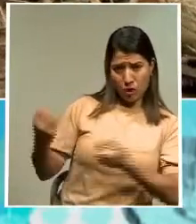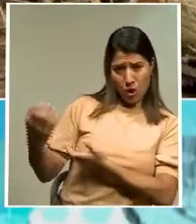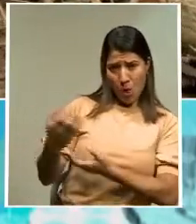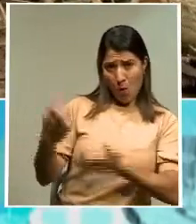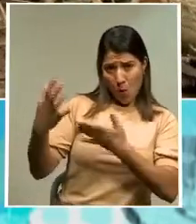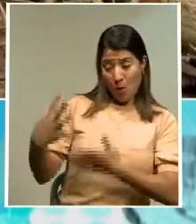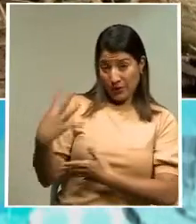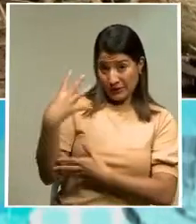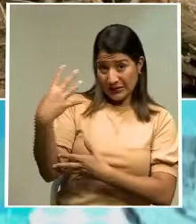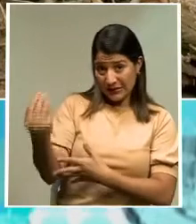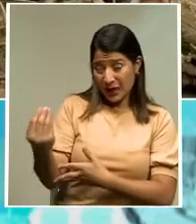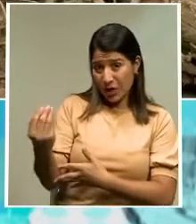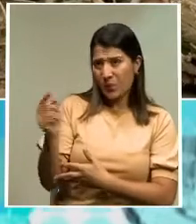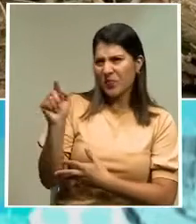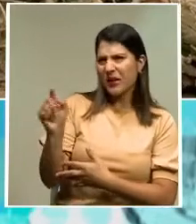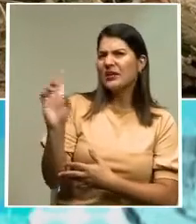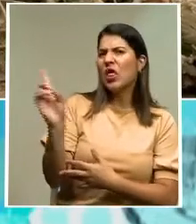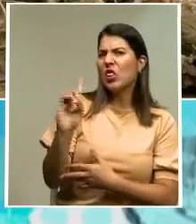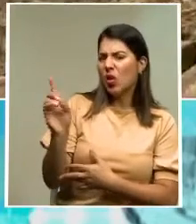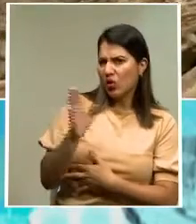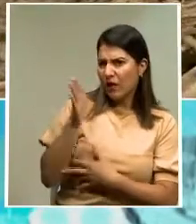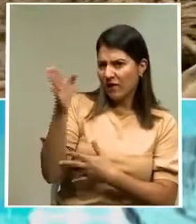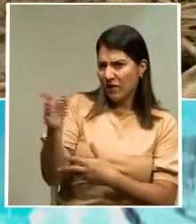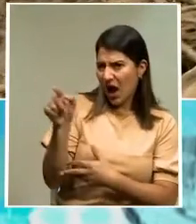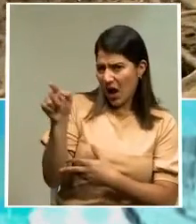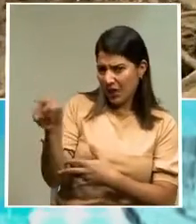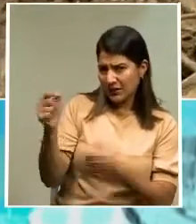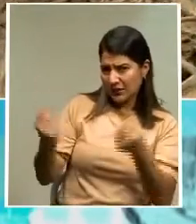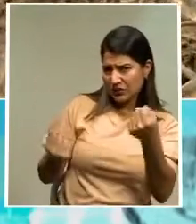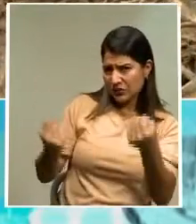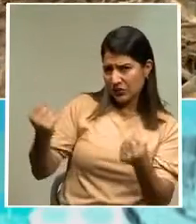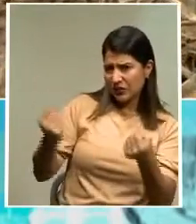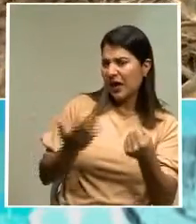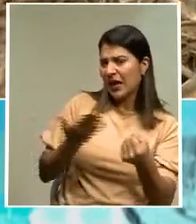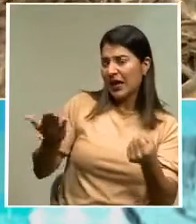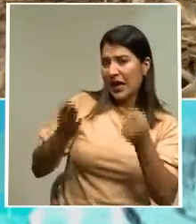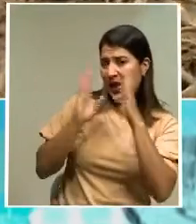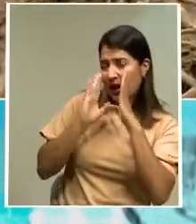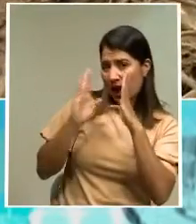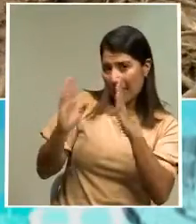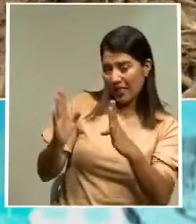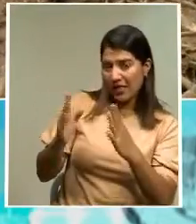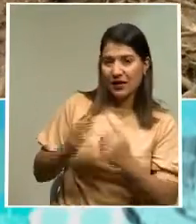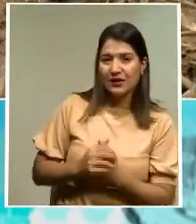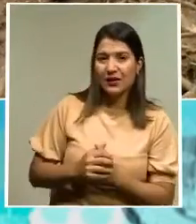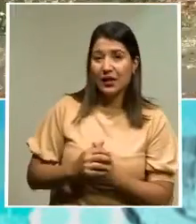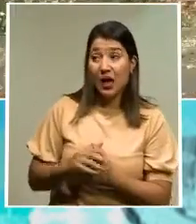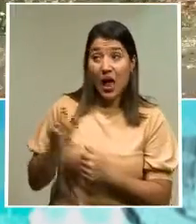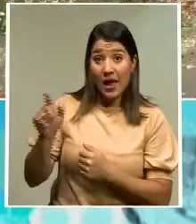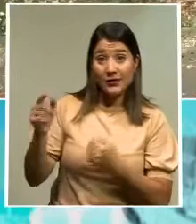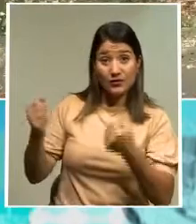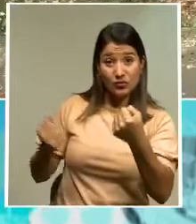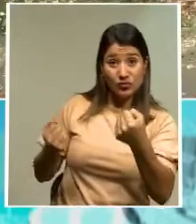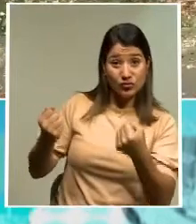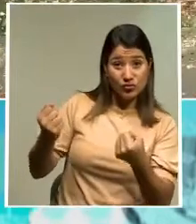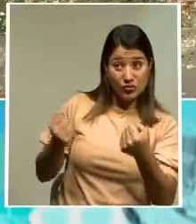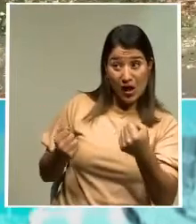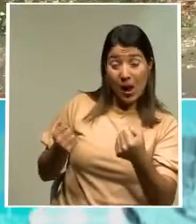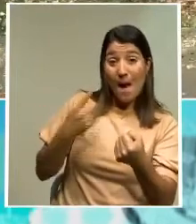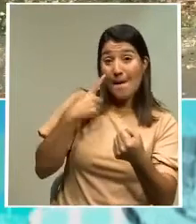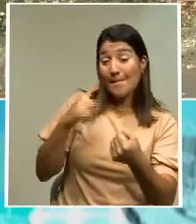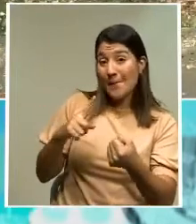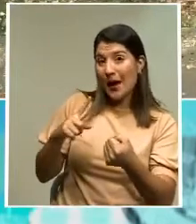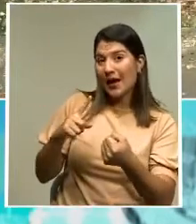camarógrafo Sergio Quesada, ¿hacia dónde específicamente se va para atender los incidentes? ¿Es una unidad acuática? ¿Hacia